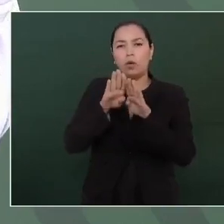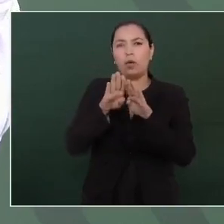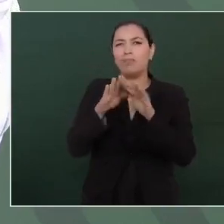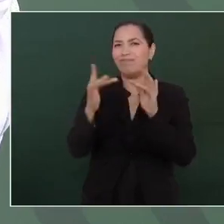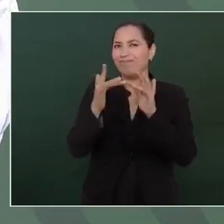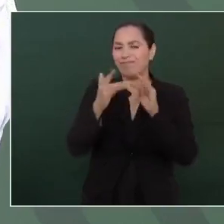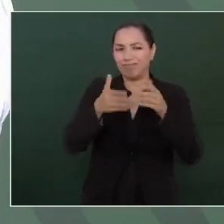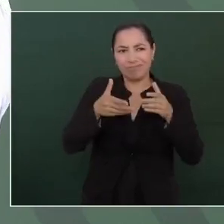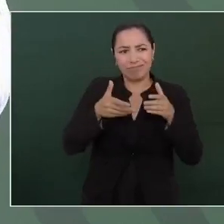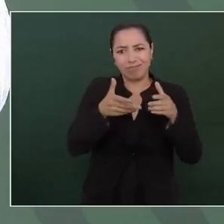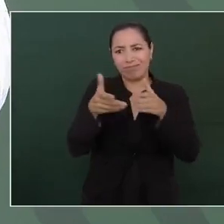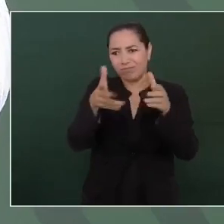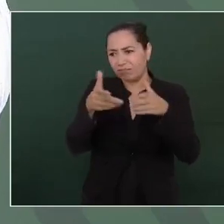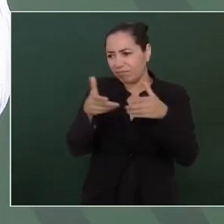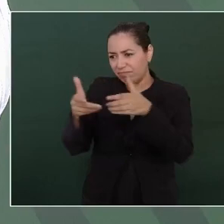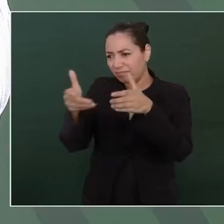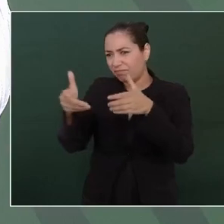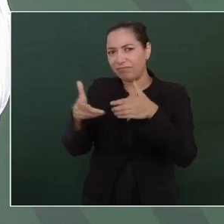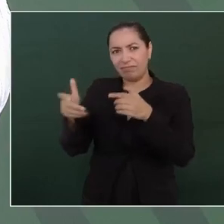Sí.